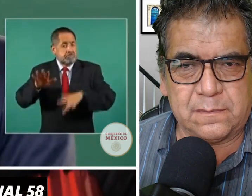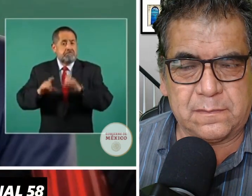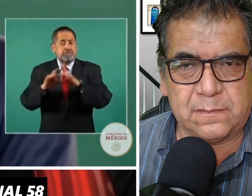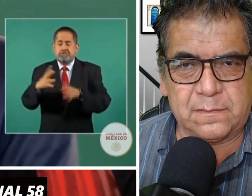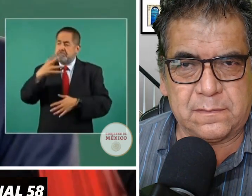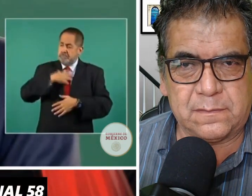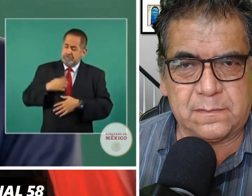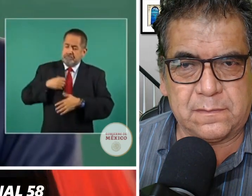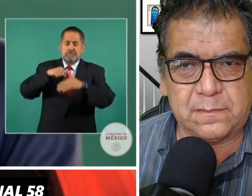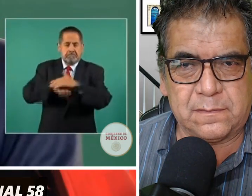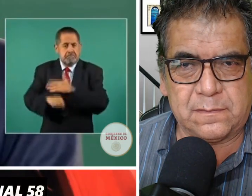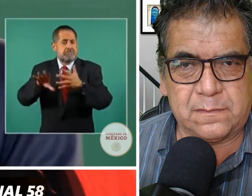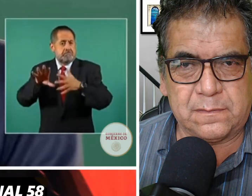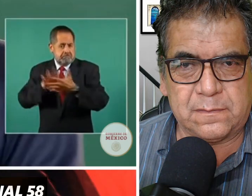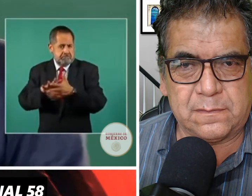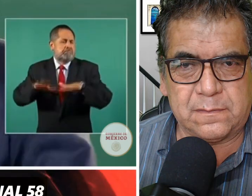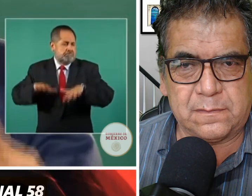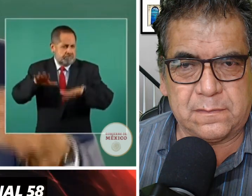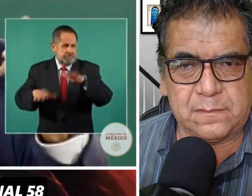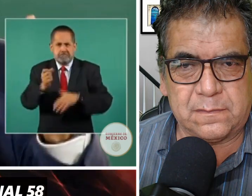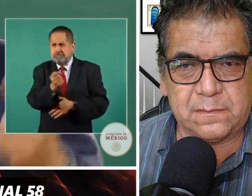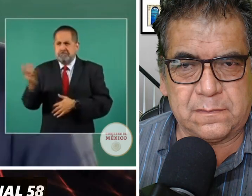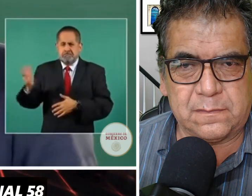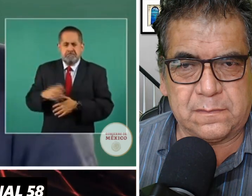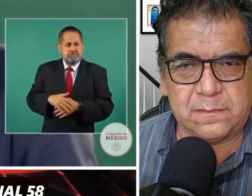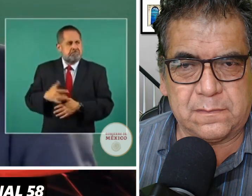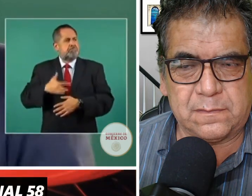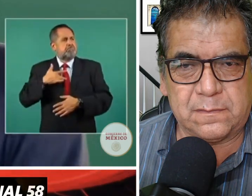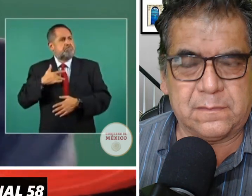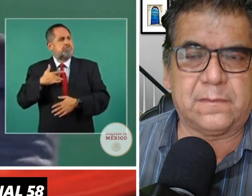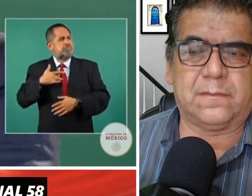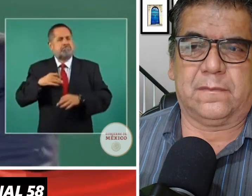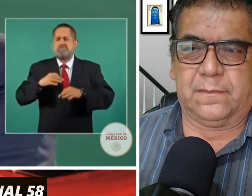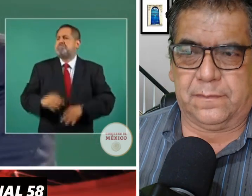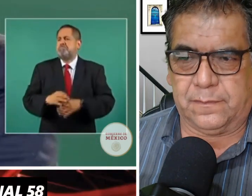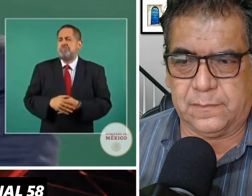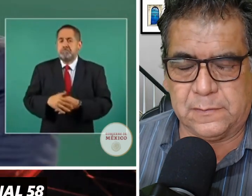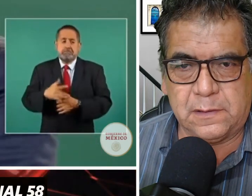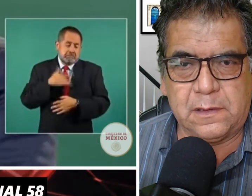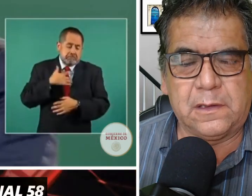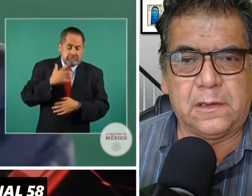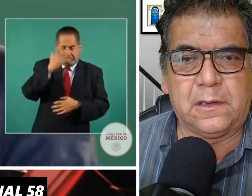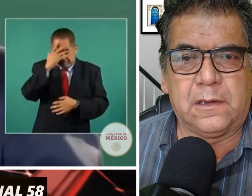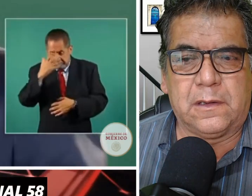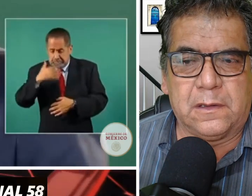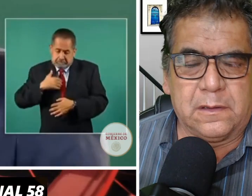cárcel y, al contrario de sentirse